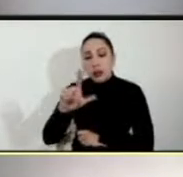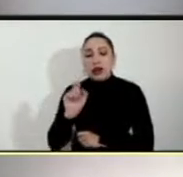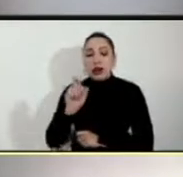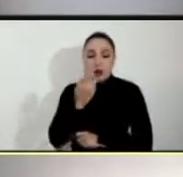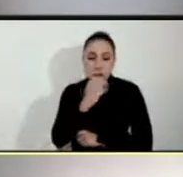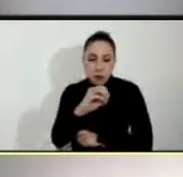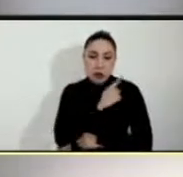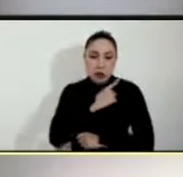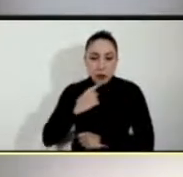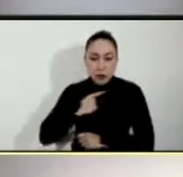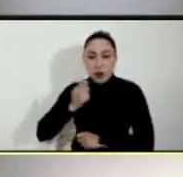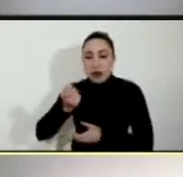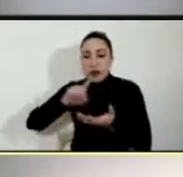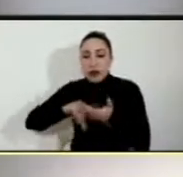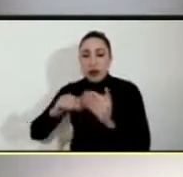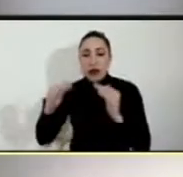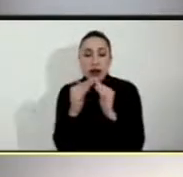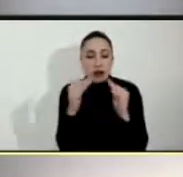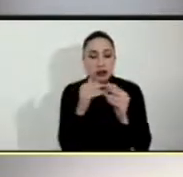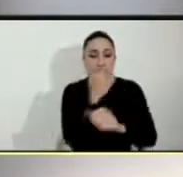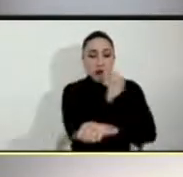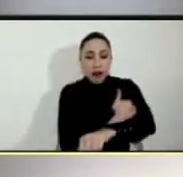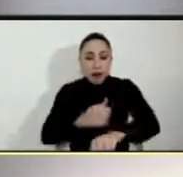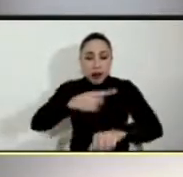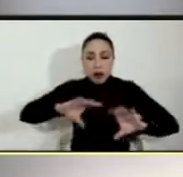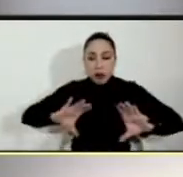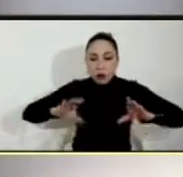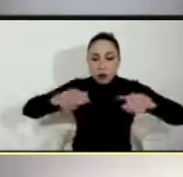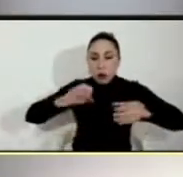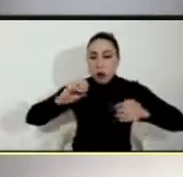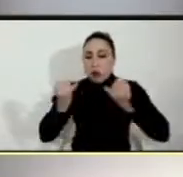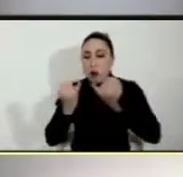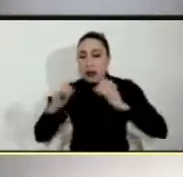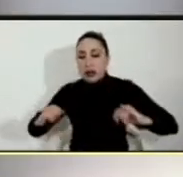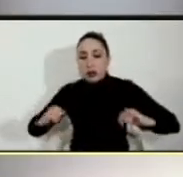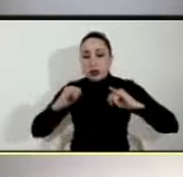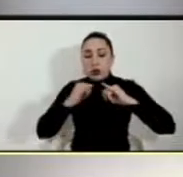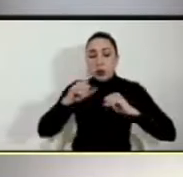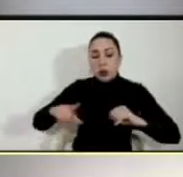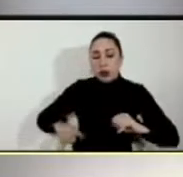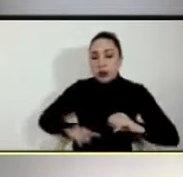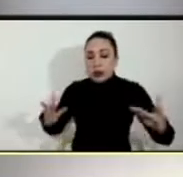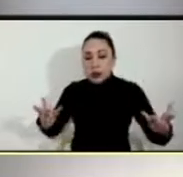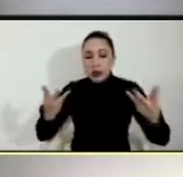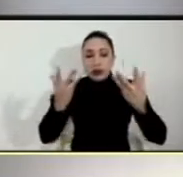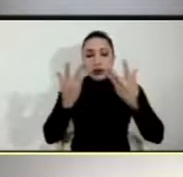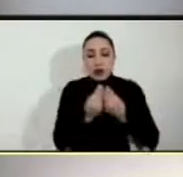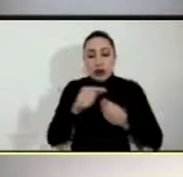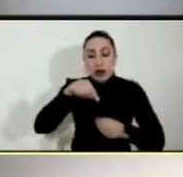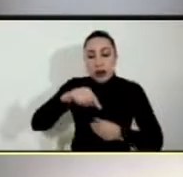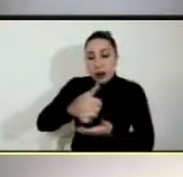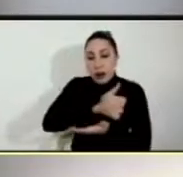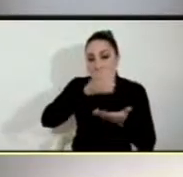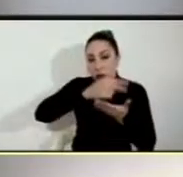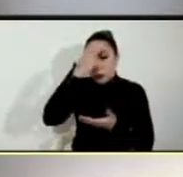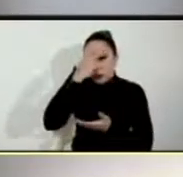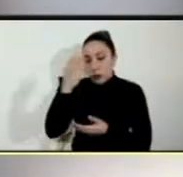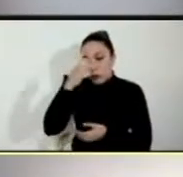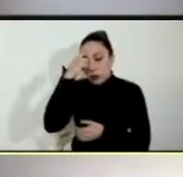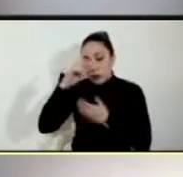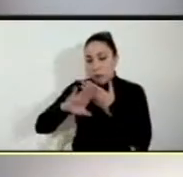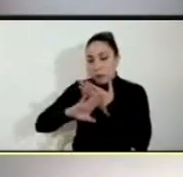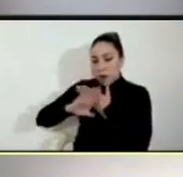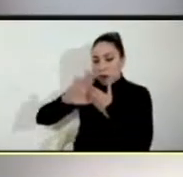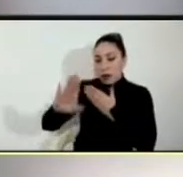las comunidades, las instituciones y de manera integral en la Ciudad de México para prevenir y hacer frente